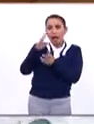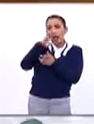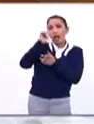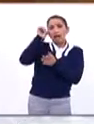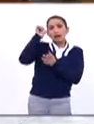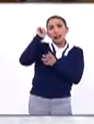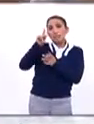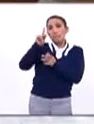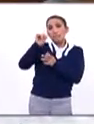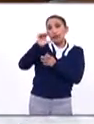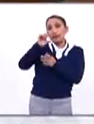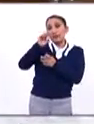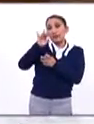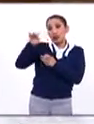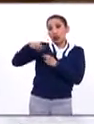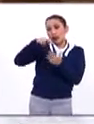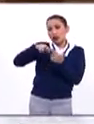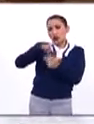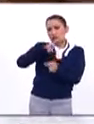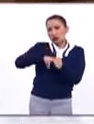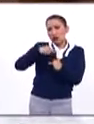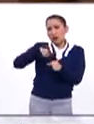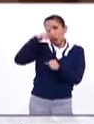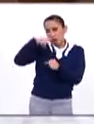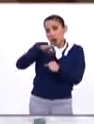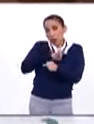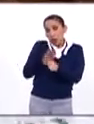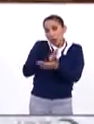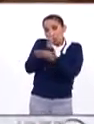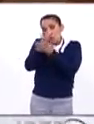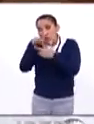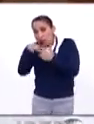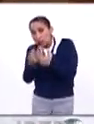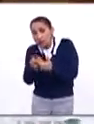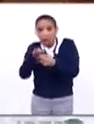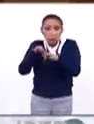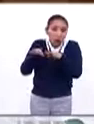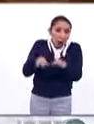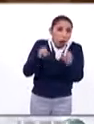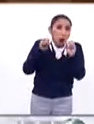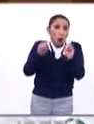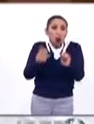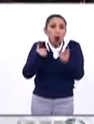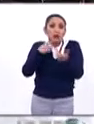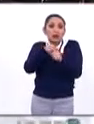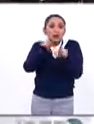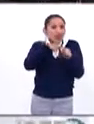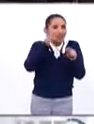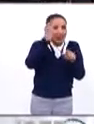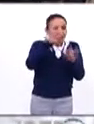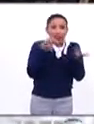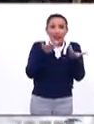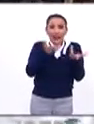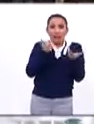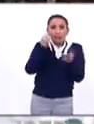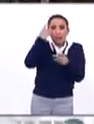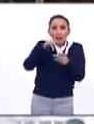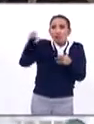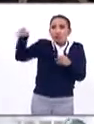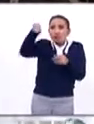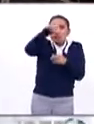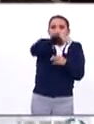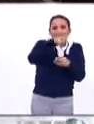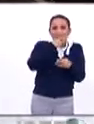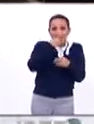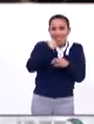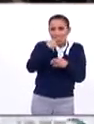me parece que es la región natural en donde México podría interactuar, llevar a cabo esa diversificación tan anhelada de la que habló la